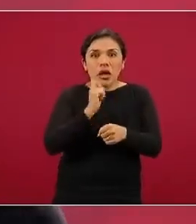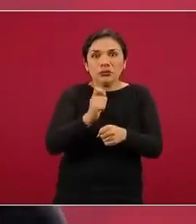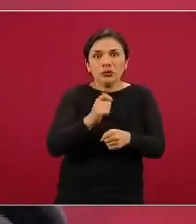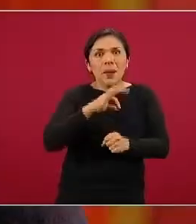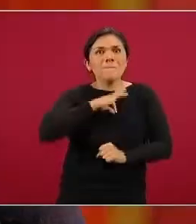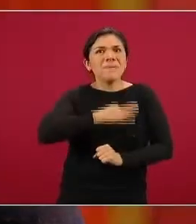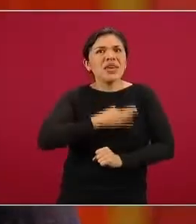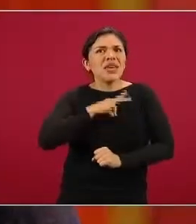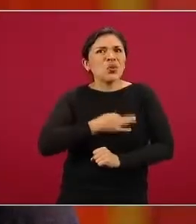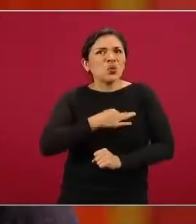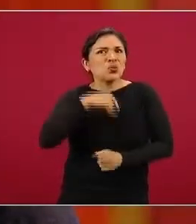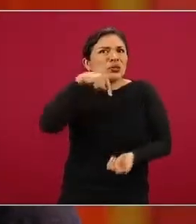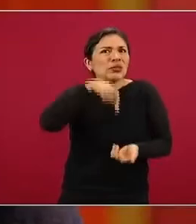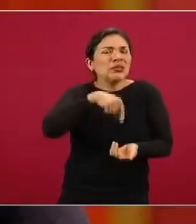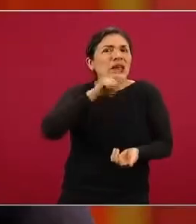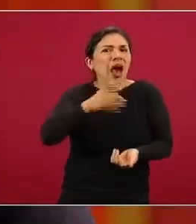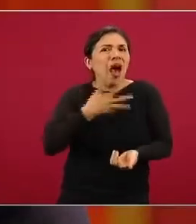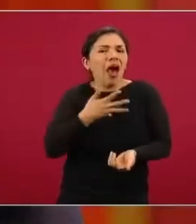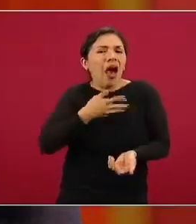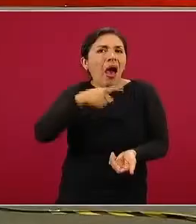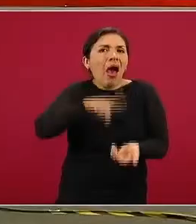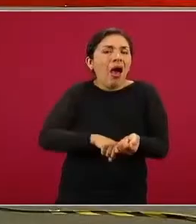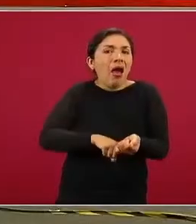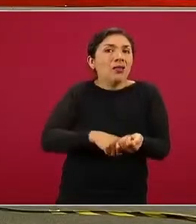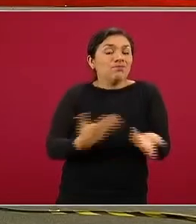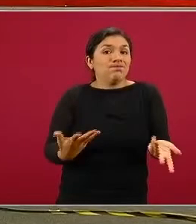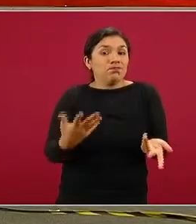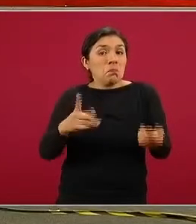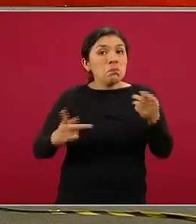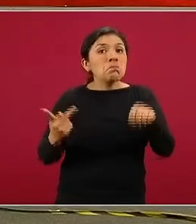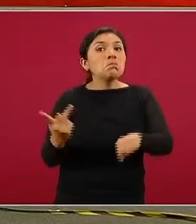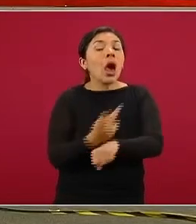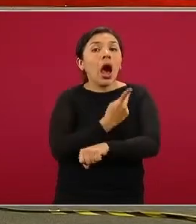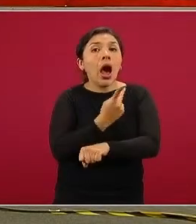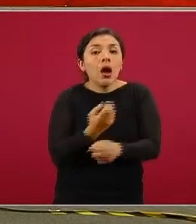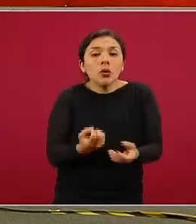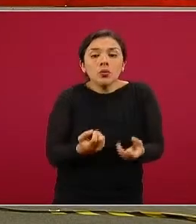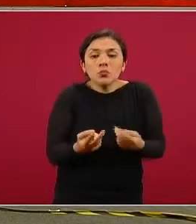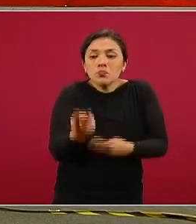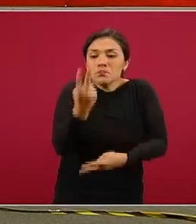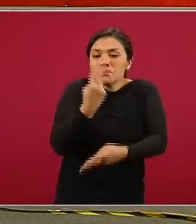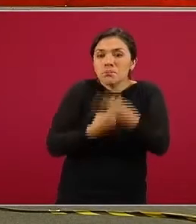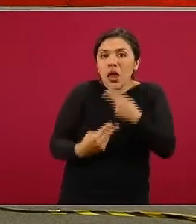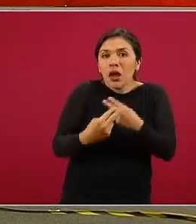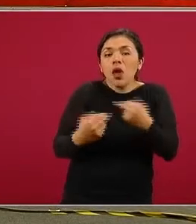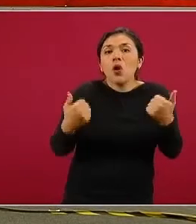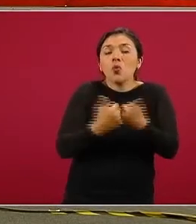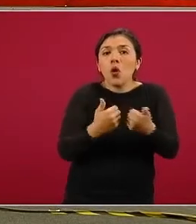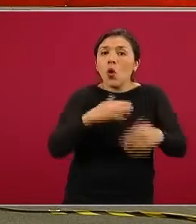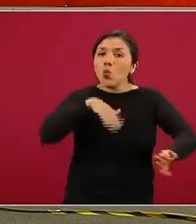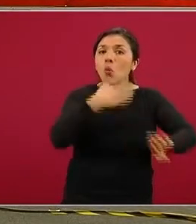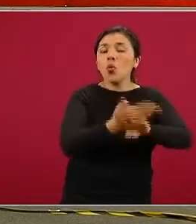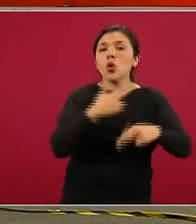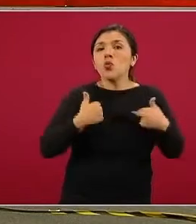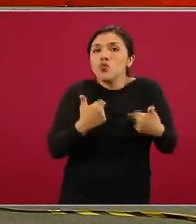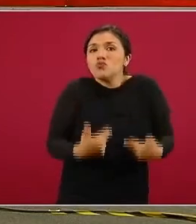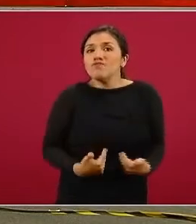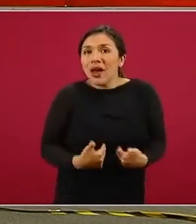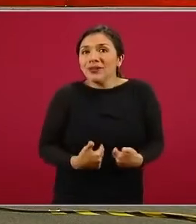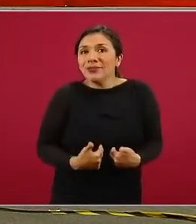un virus, un agente biológico que ocurre o surge hacia la especie humana en